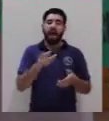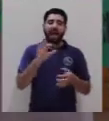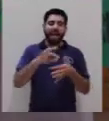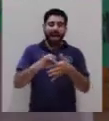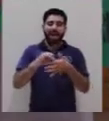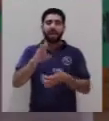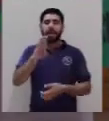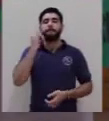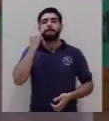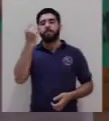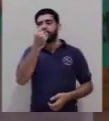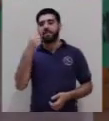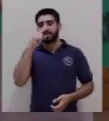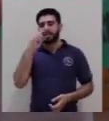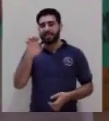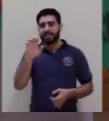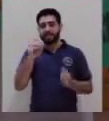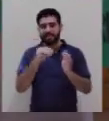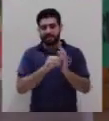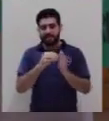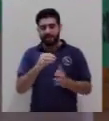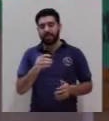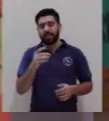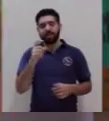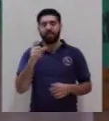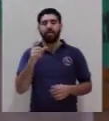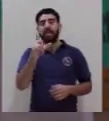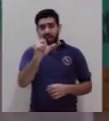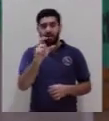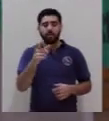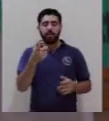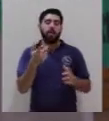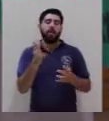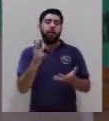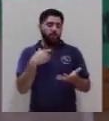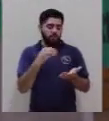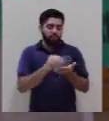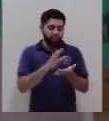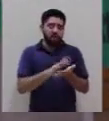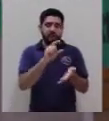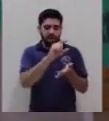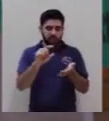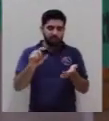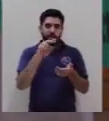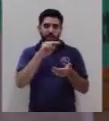Y aquí ya puedo colocar yo los ingredientes que necesito y cómo lo voy a hacer. Entonces lo coloco en mi cocina o en la cocina de